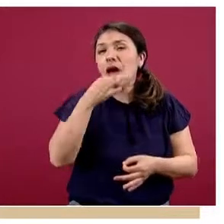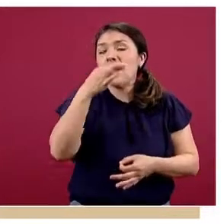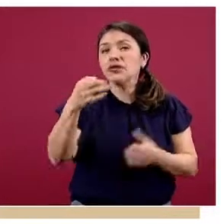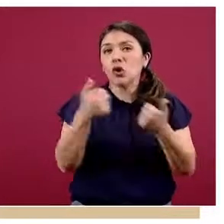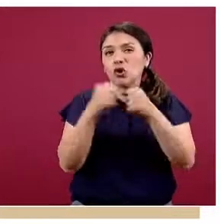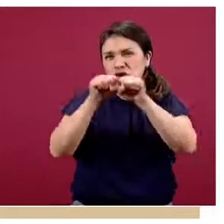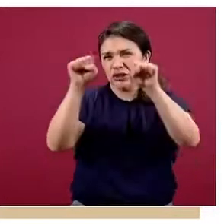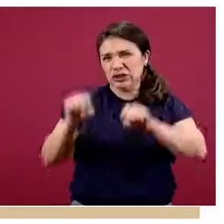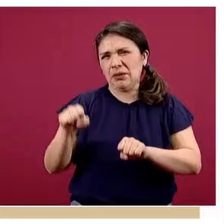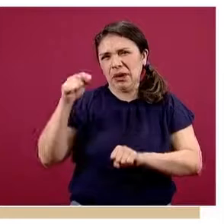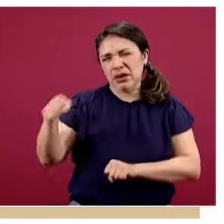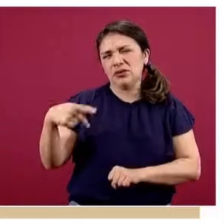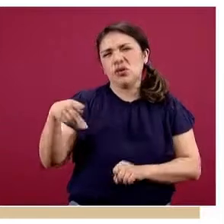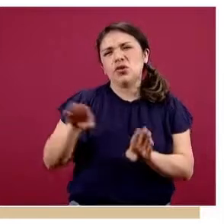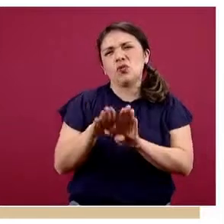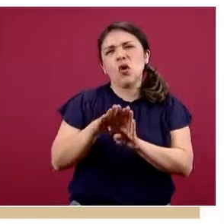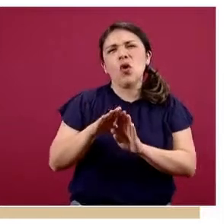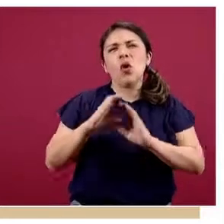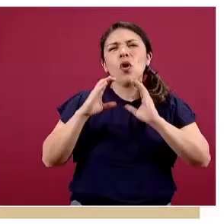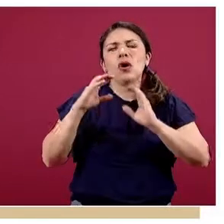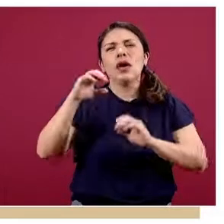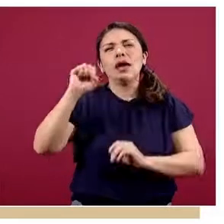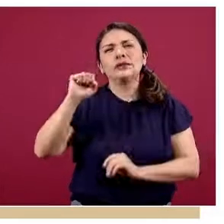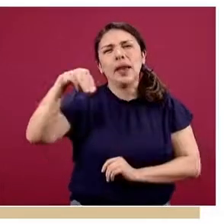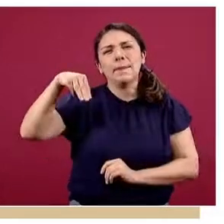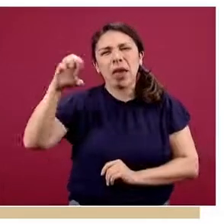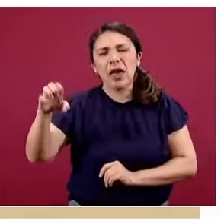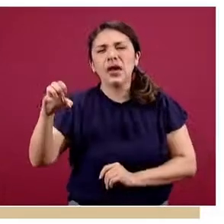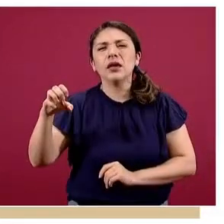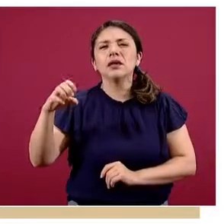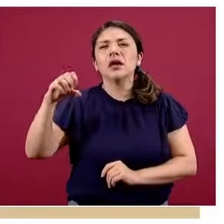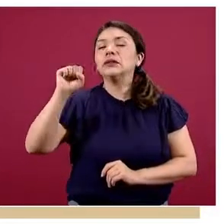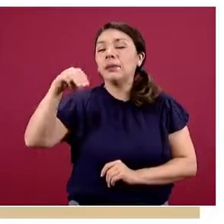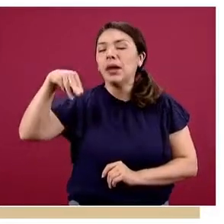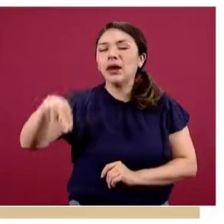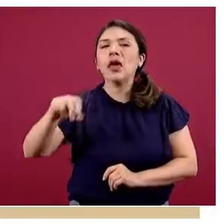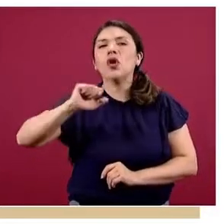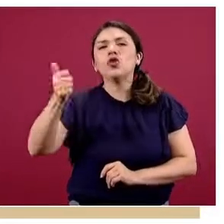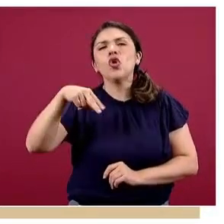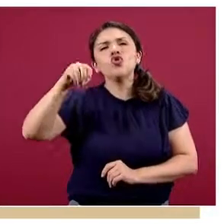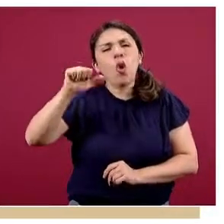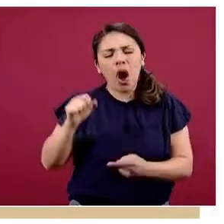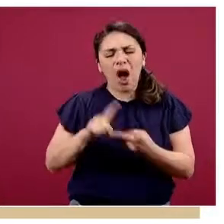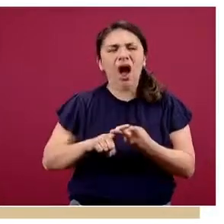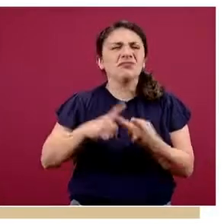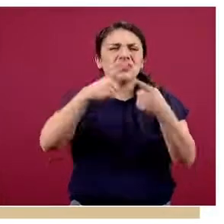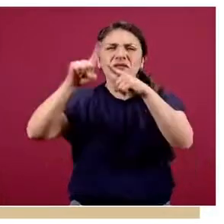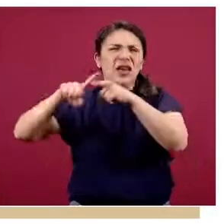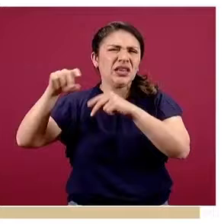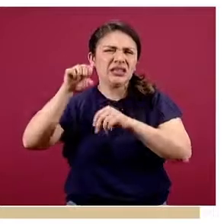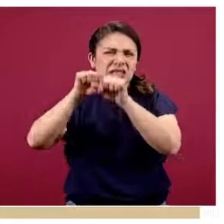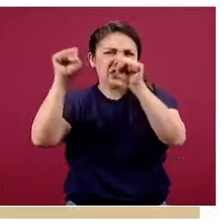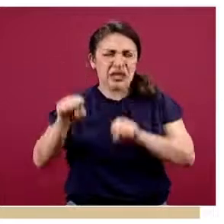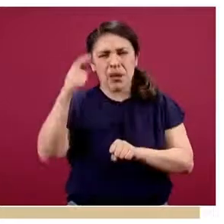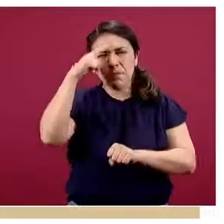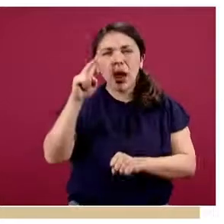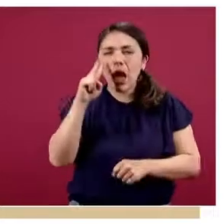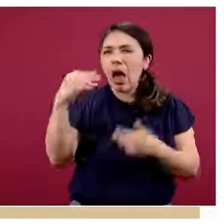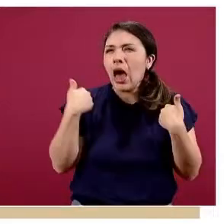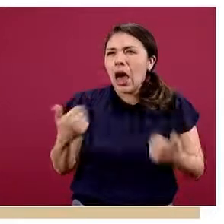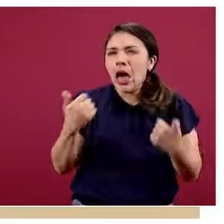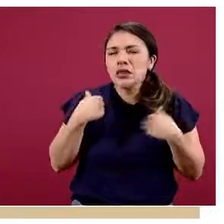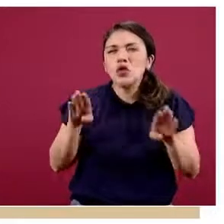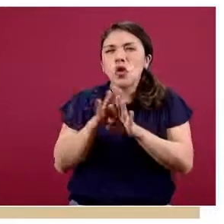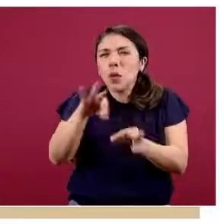sistemas formales como el Sistema Meteorológico Nacional, a la NOAA, a otros sistemas internacionales, para poder tener un panorama mucho